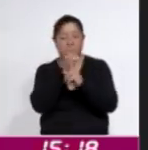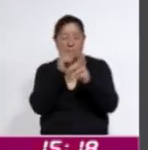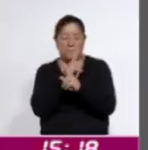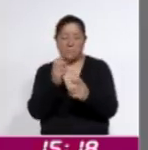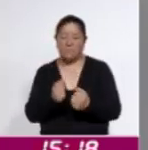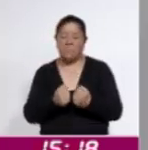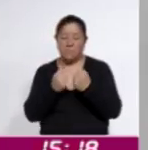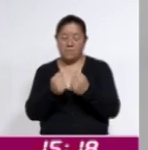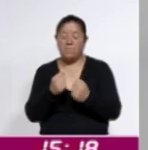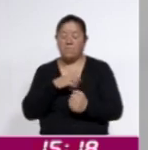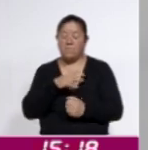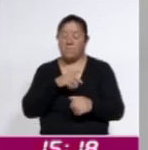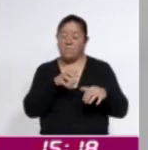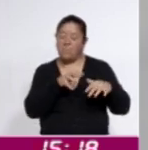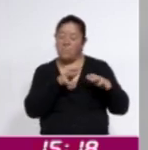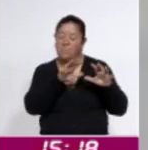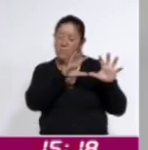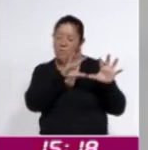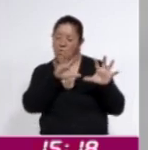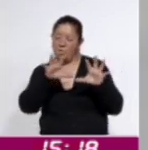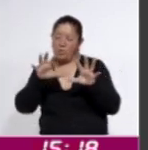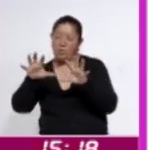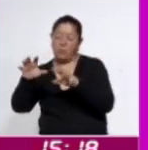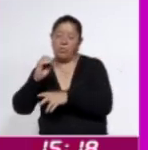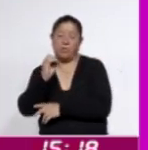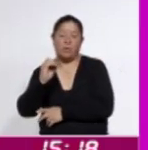desplazamiento hacia el oeste a 15 kilómetros por hora.